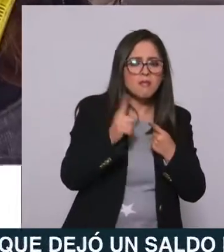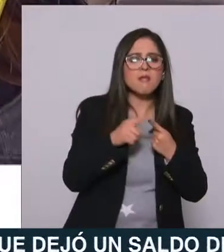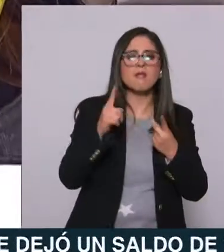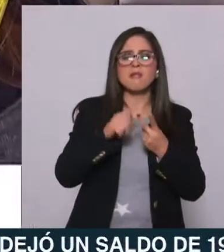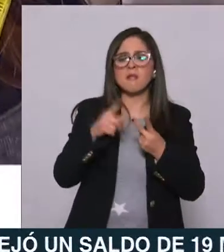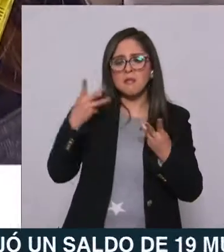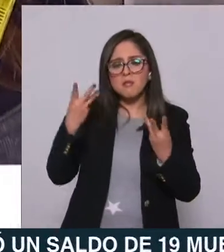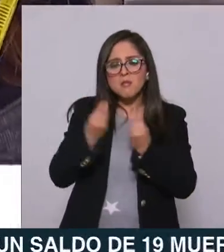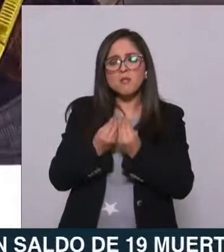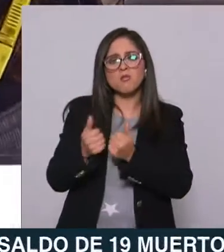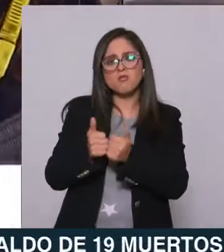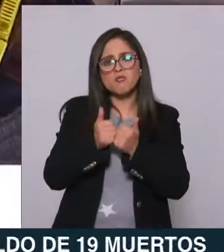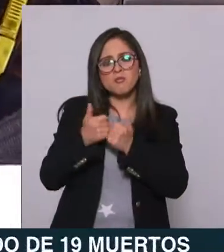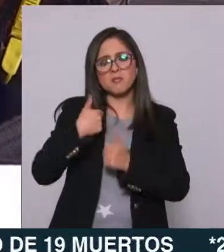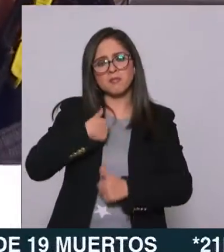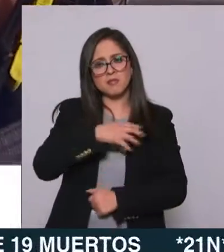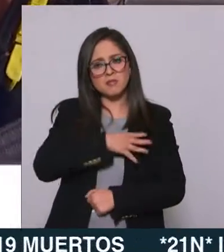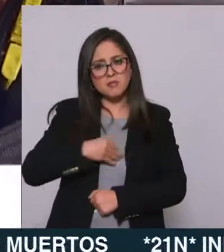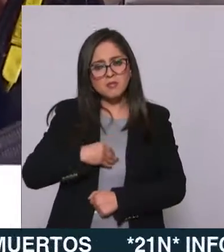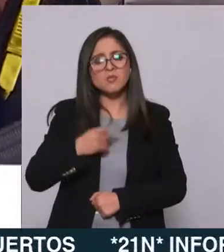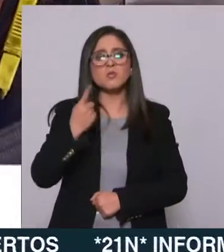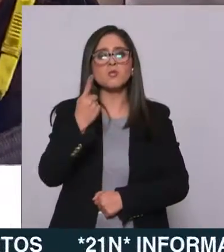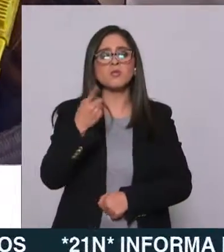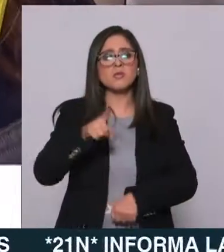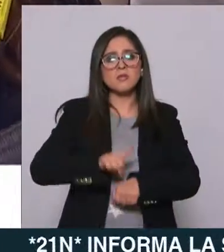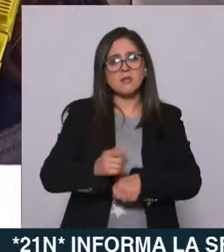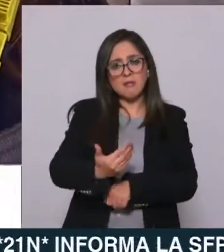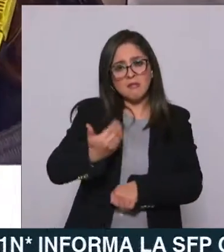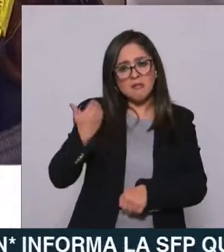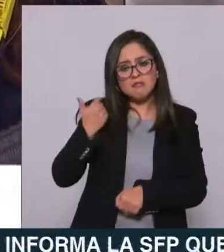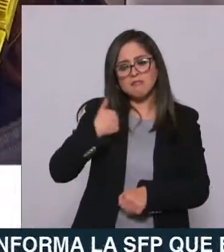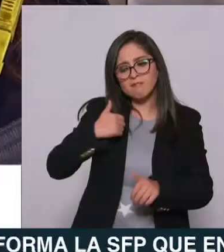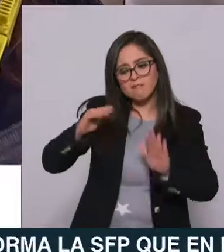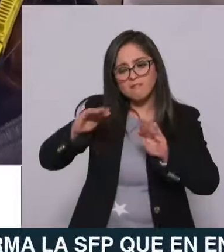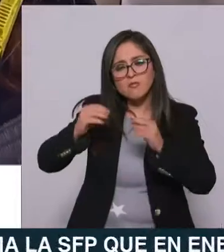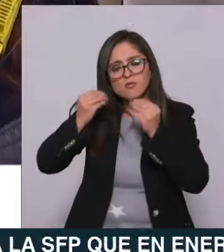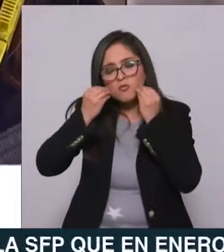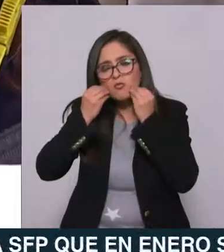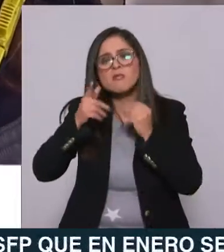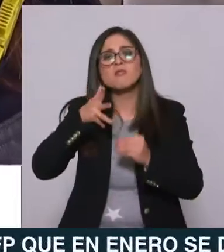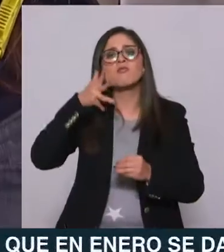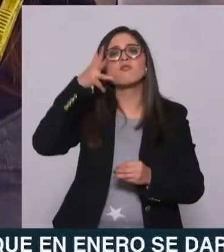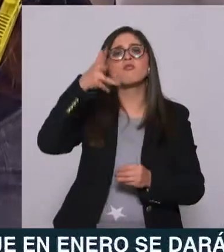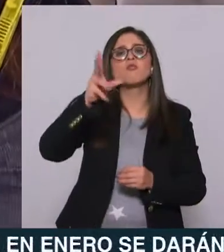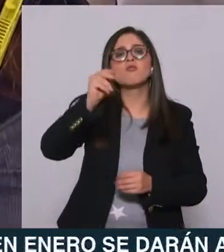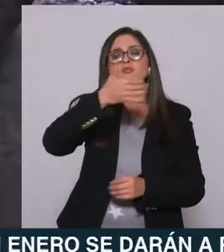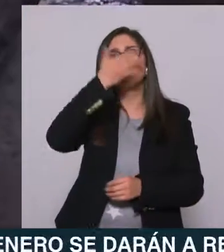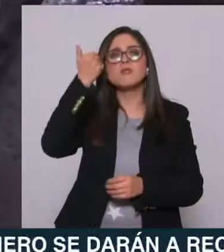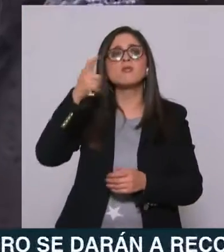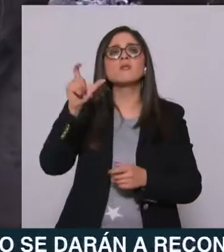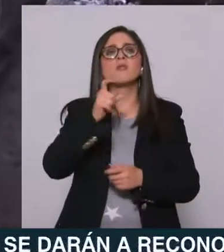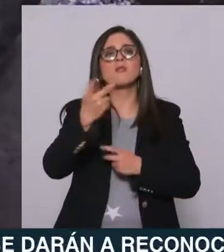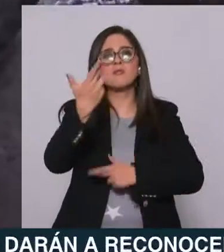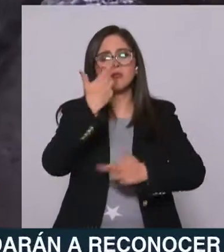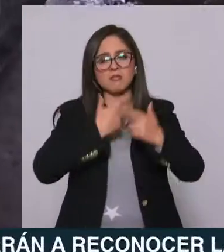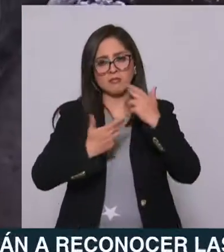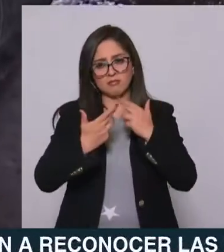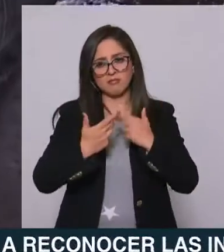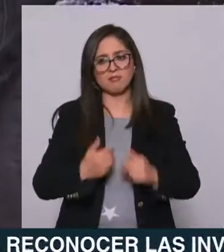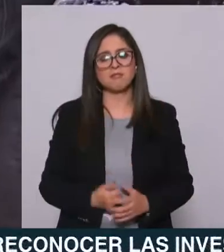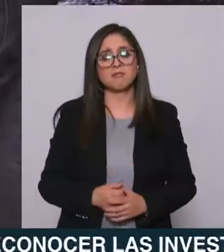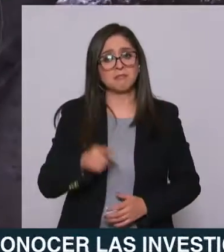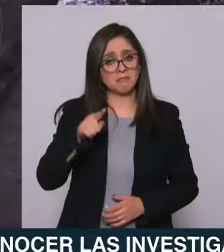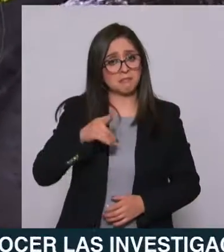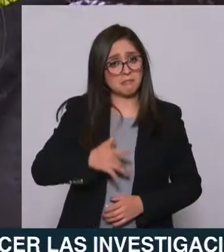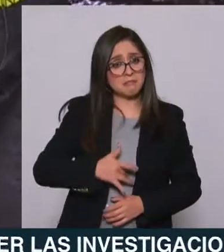tiempo con ellos. Un día antes pues sí me despido de ellos porque realmente pues no sé si voy a regresar, ¿no? Con todo y el sentimiento